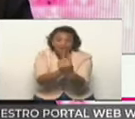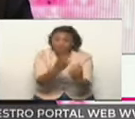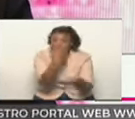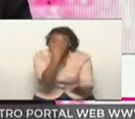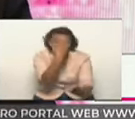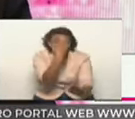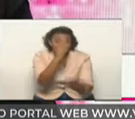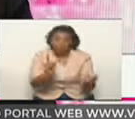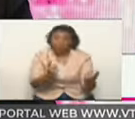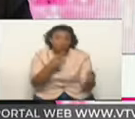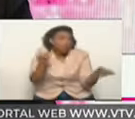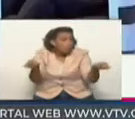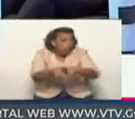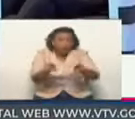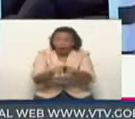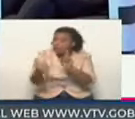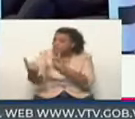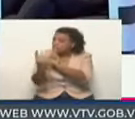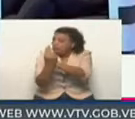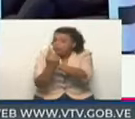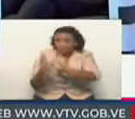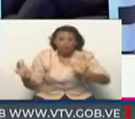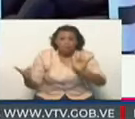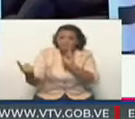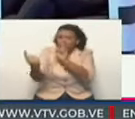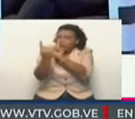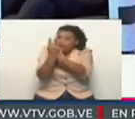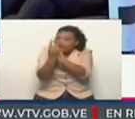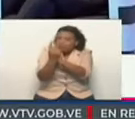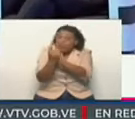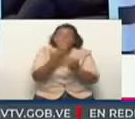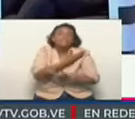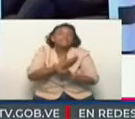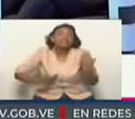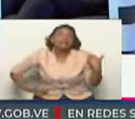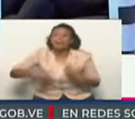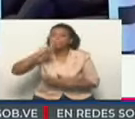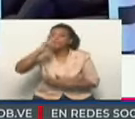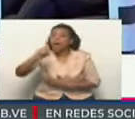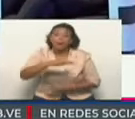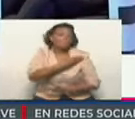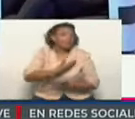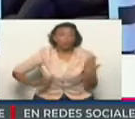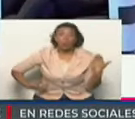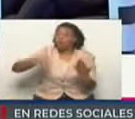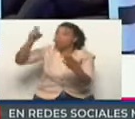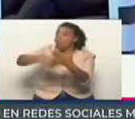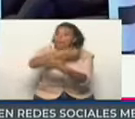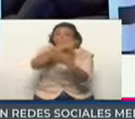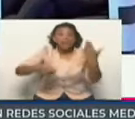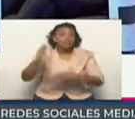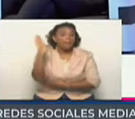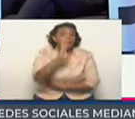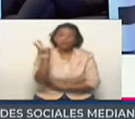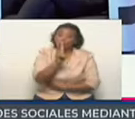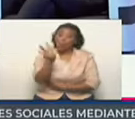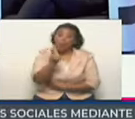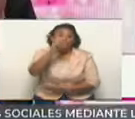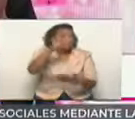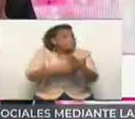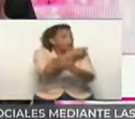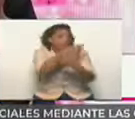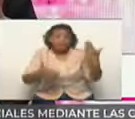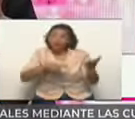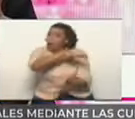así como te estoy viendo yo a ti, presidente Maduro, Brasil no veta a Venezuela. Imagínese usted. No hay